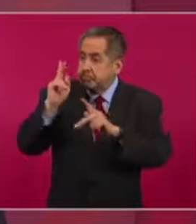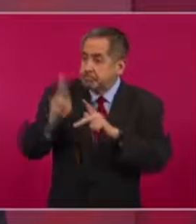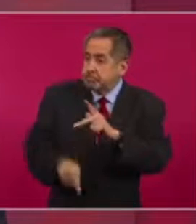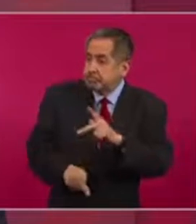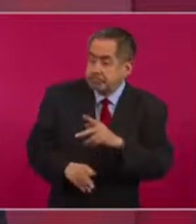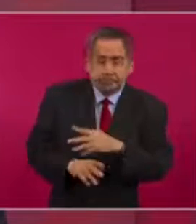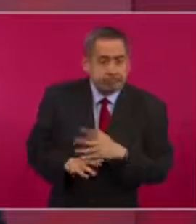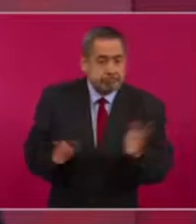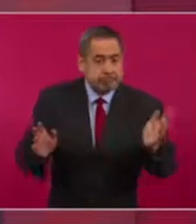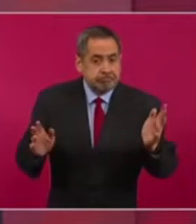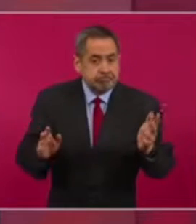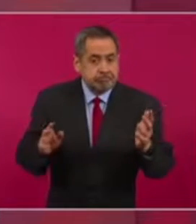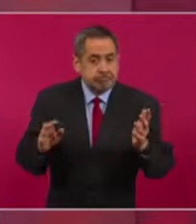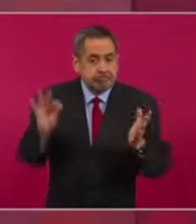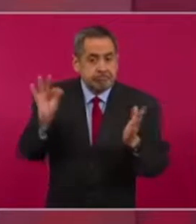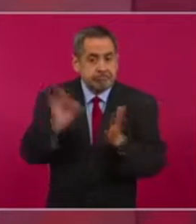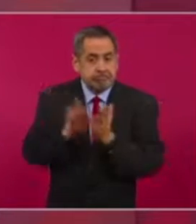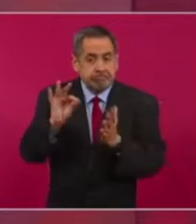conversación,